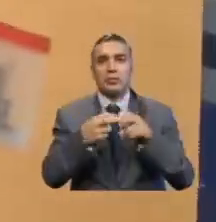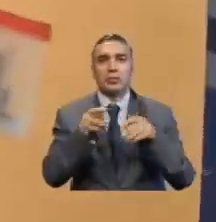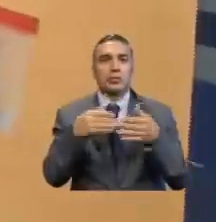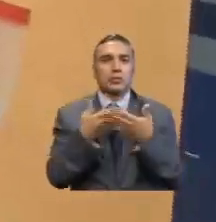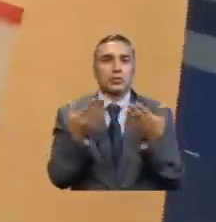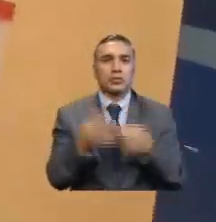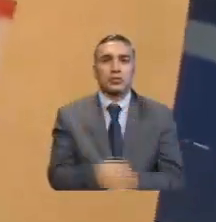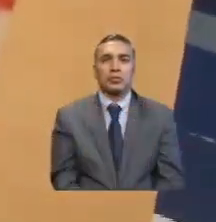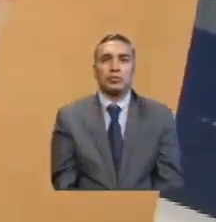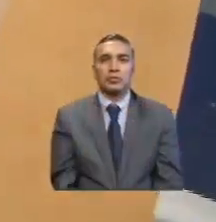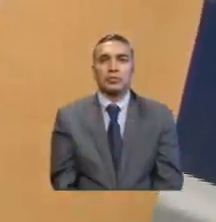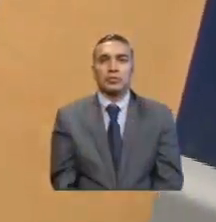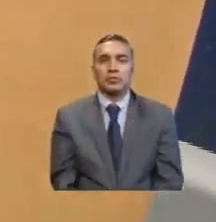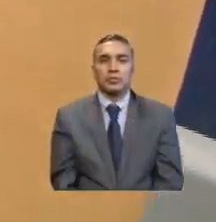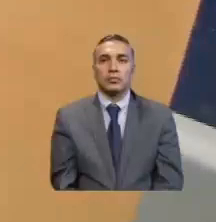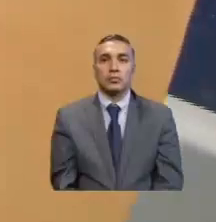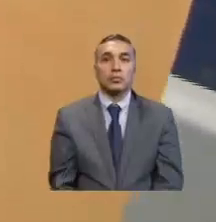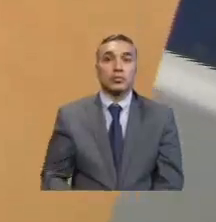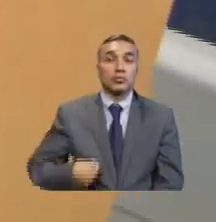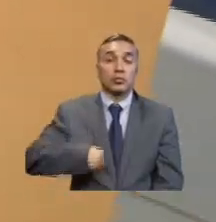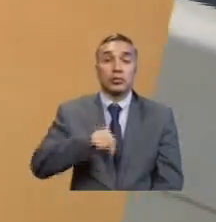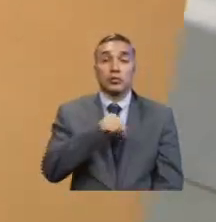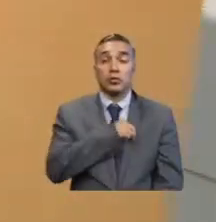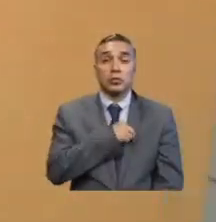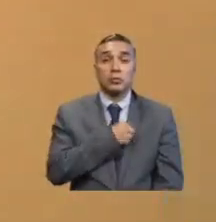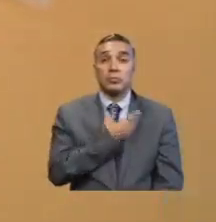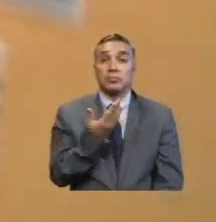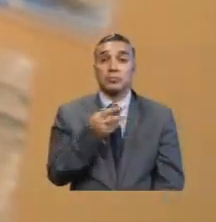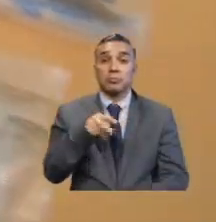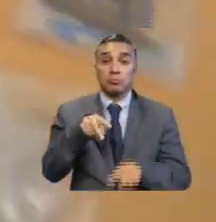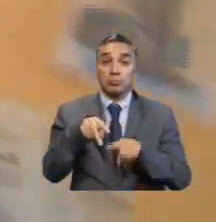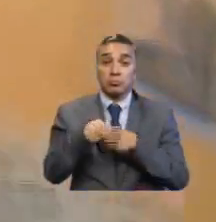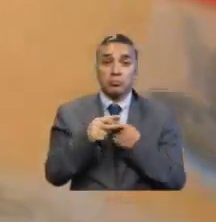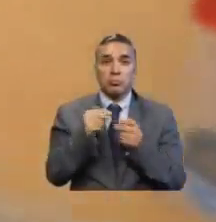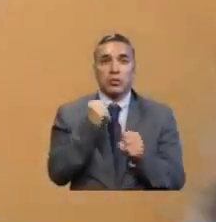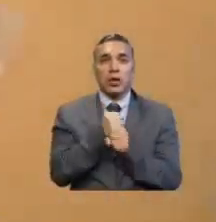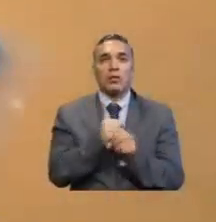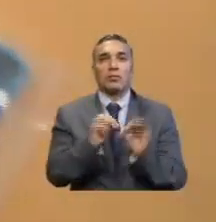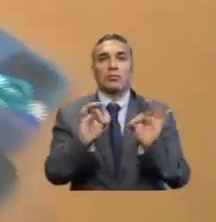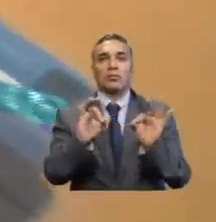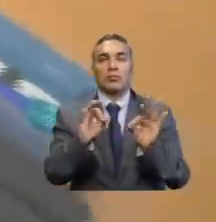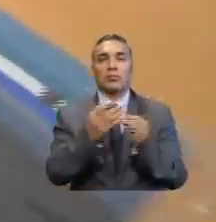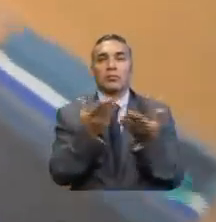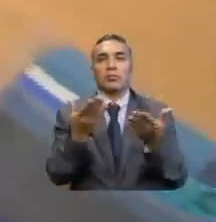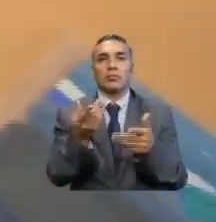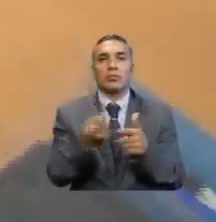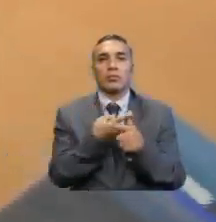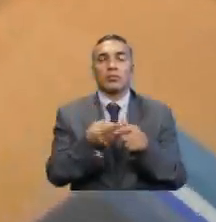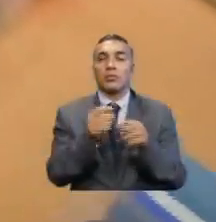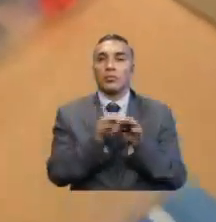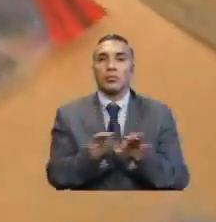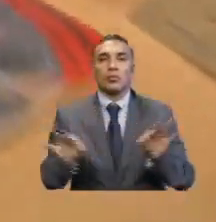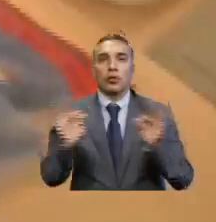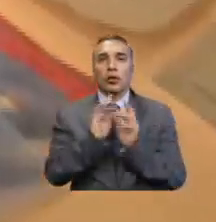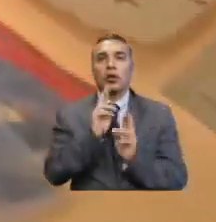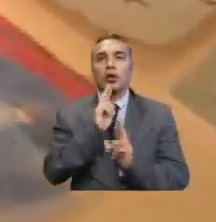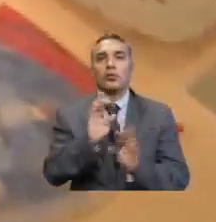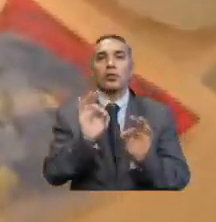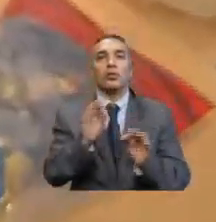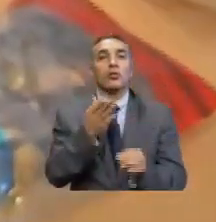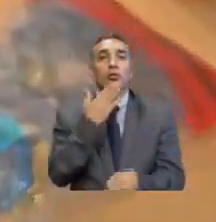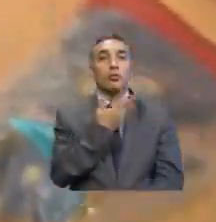preventivo y de inteligencia, hemos accionado este operativo que nos deja importantes resultados,